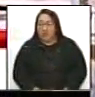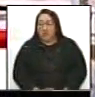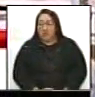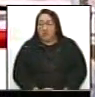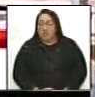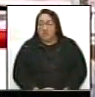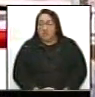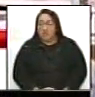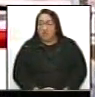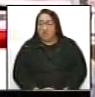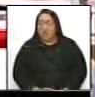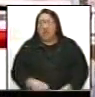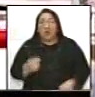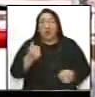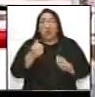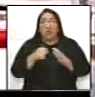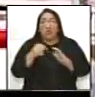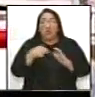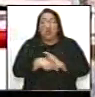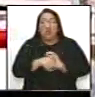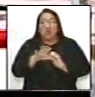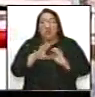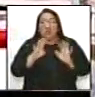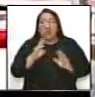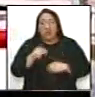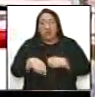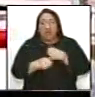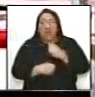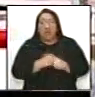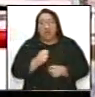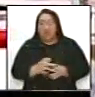en el feminicidio número 59 de lo que va del año,